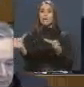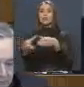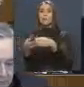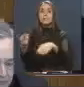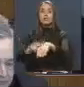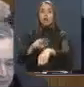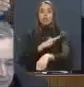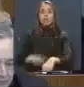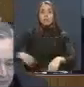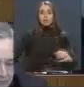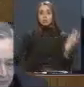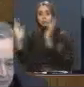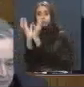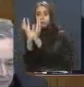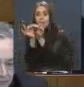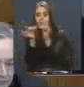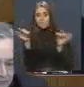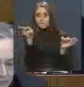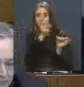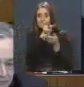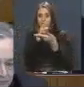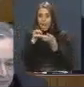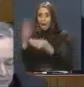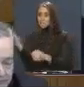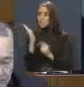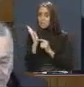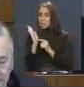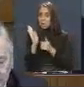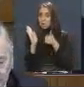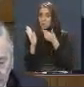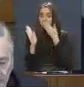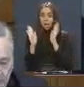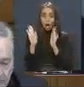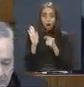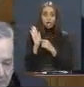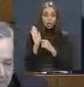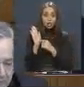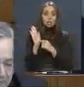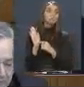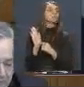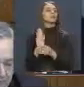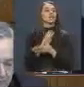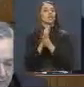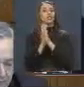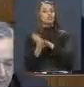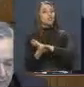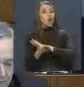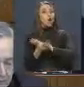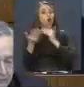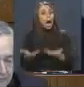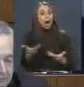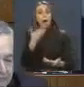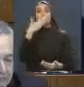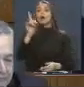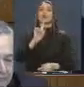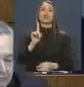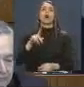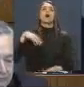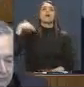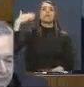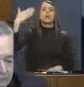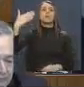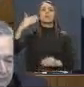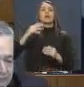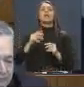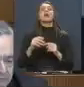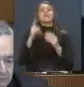comisión mixta algo que asegure una mejora en esto, porque la mejora total es cuando veamos por entero